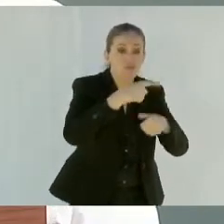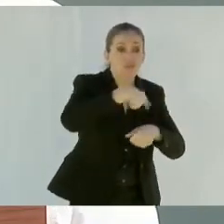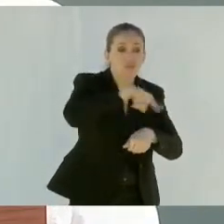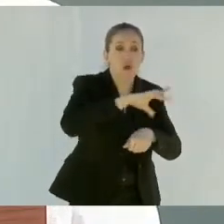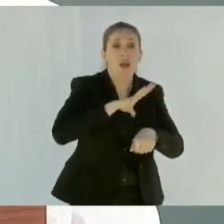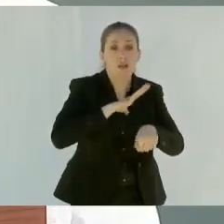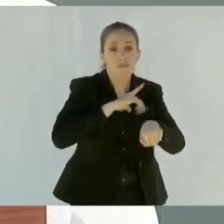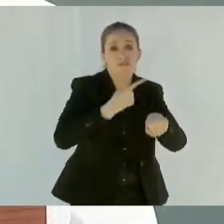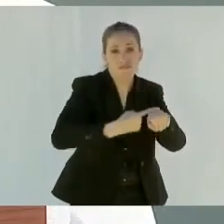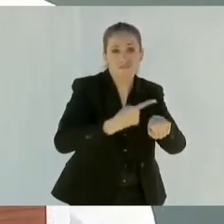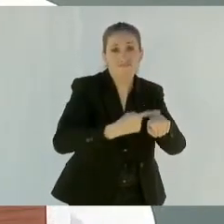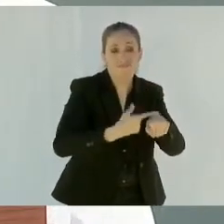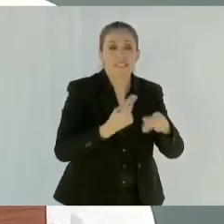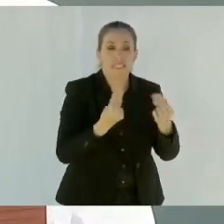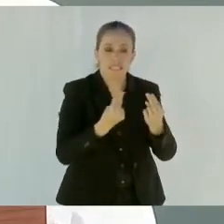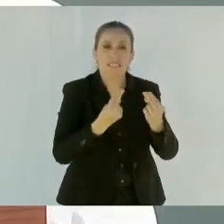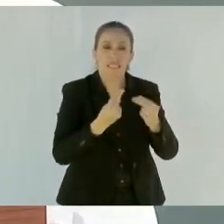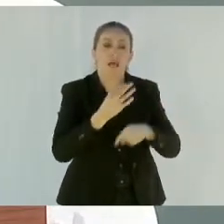Estamos